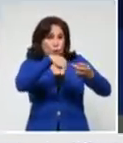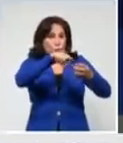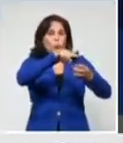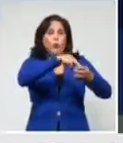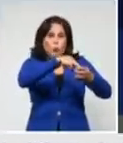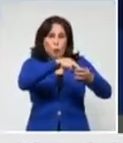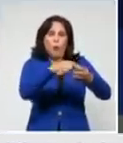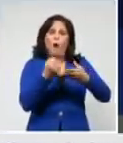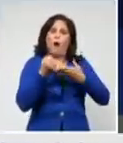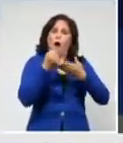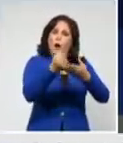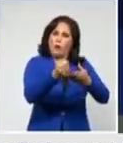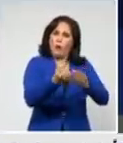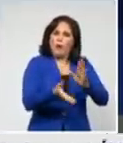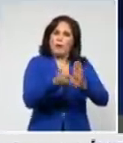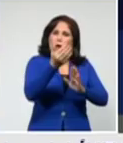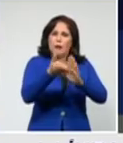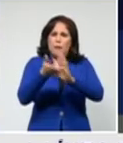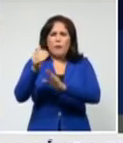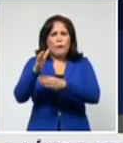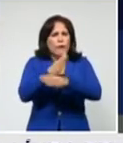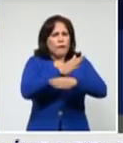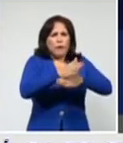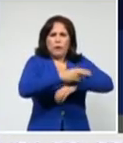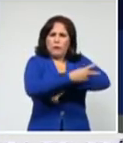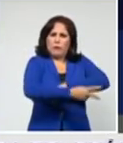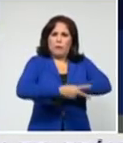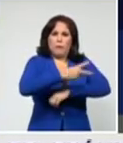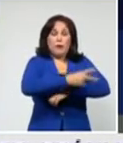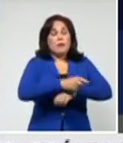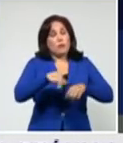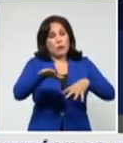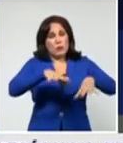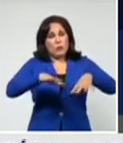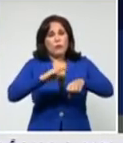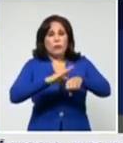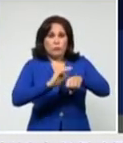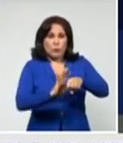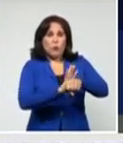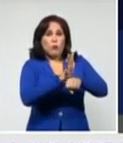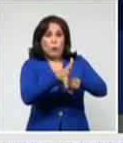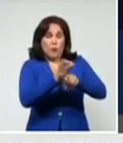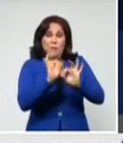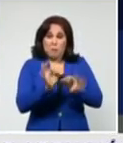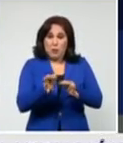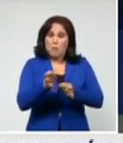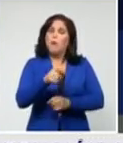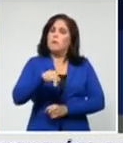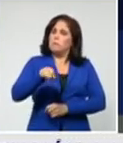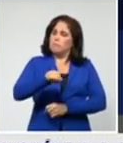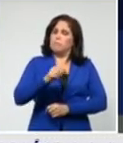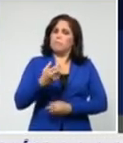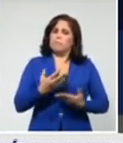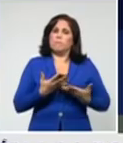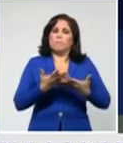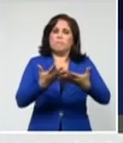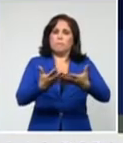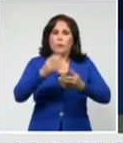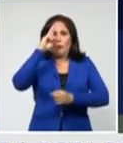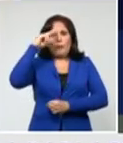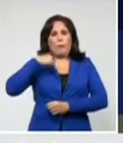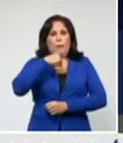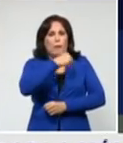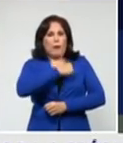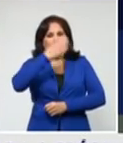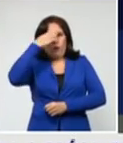muchas poblaciones que se han visto afectadas por esta situación y que realmente ha sido lo